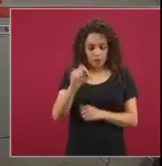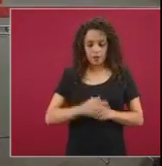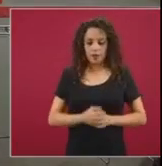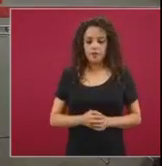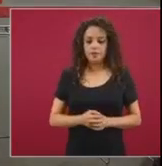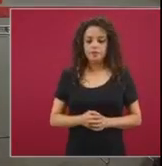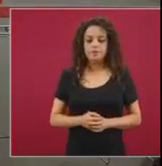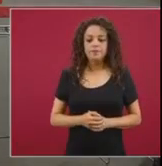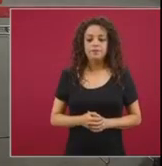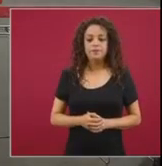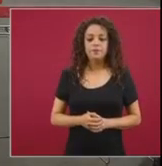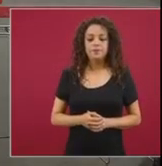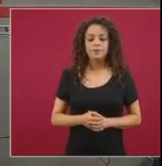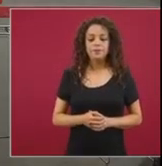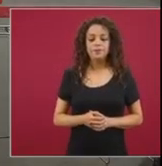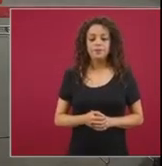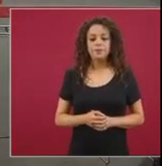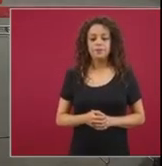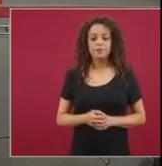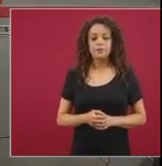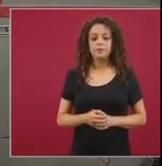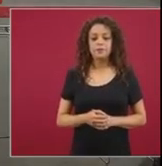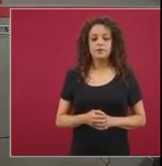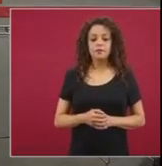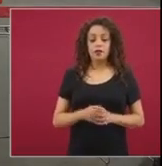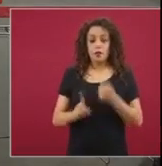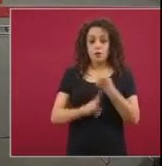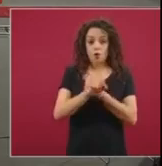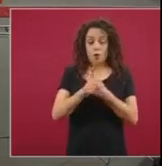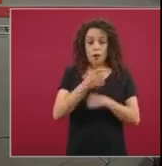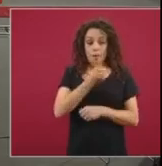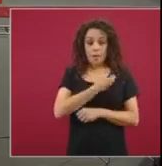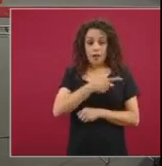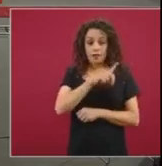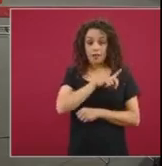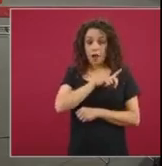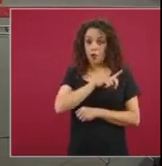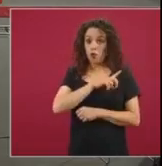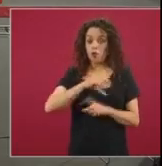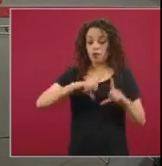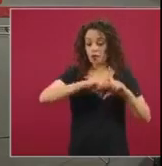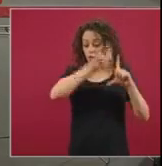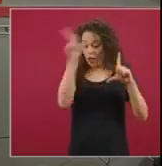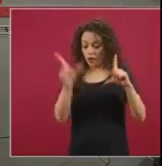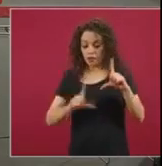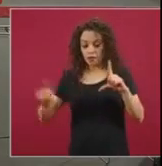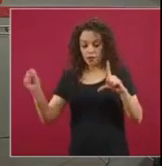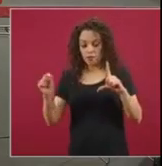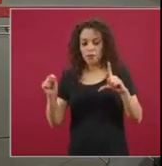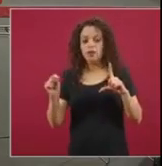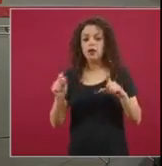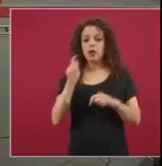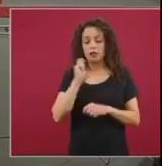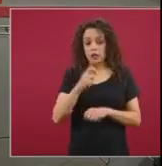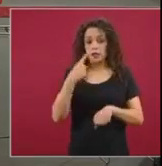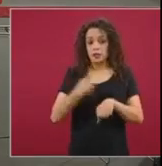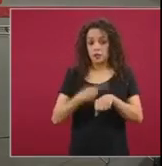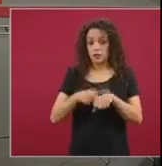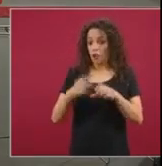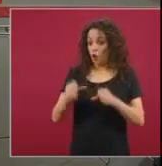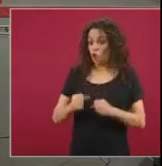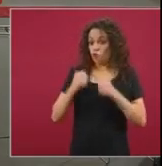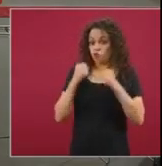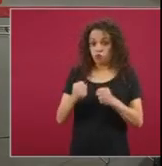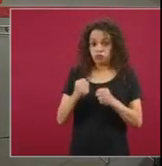nosotros eliminamos la lepra como problema de salud pública a nivel nacional. Ojo, a nivel nacional en